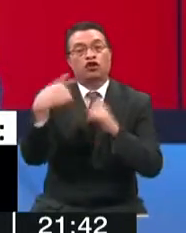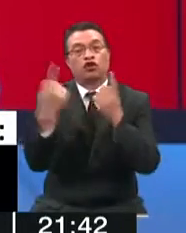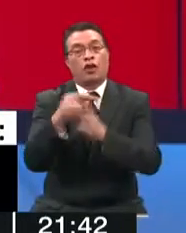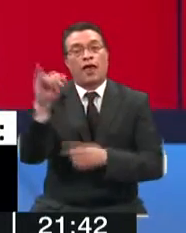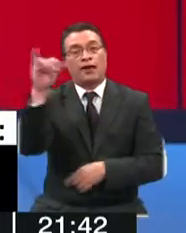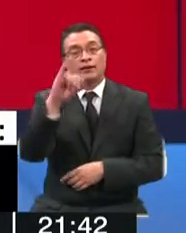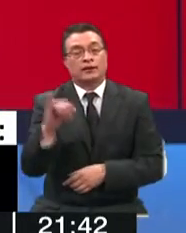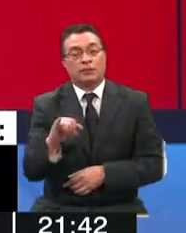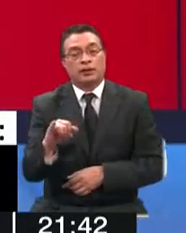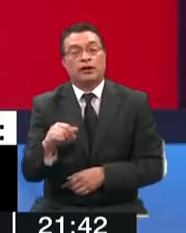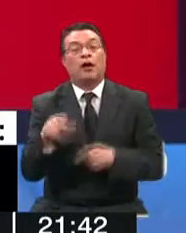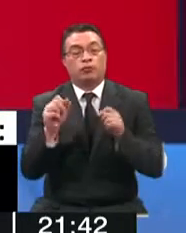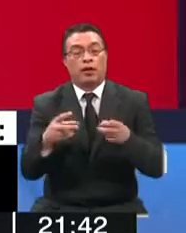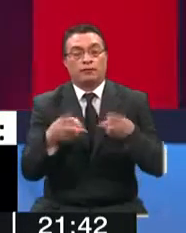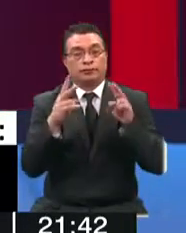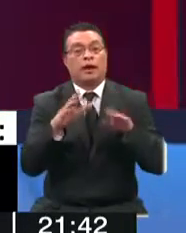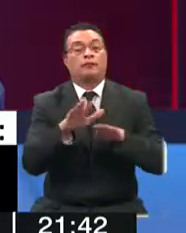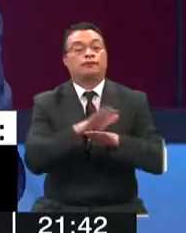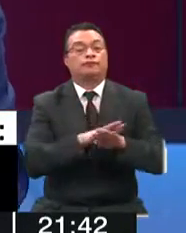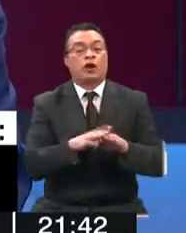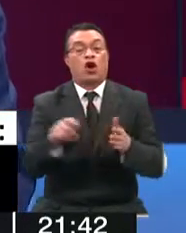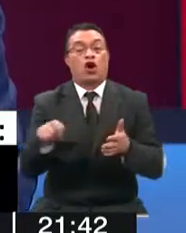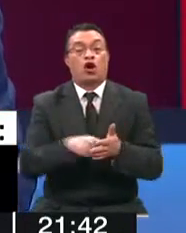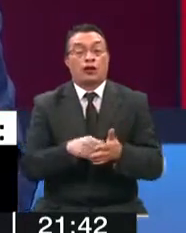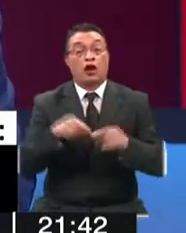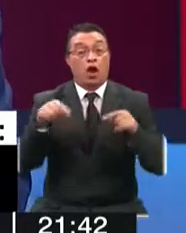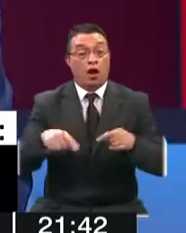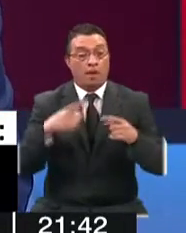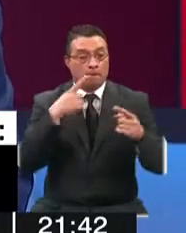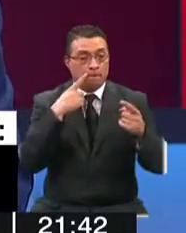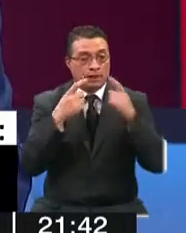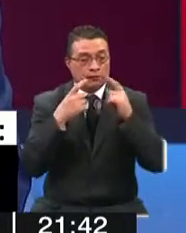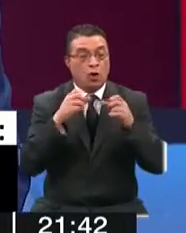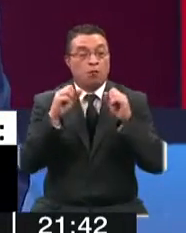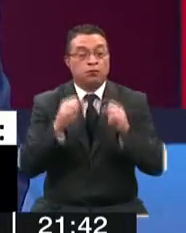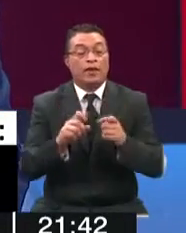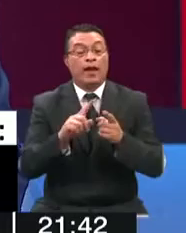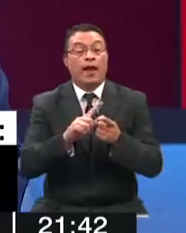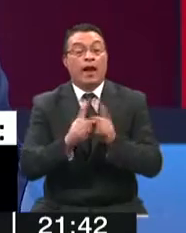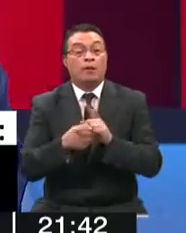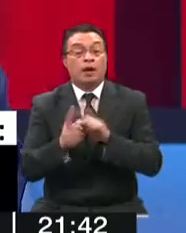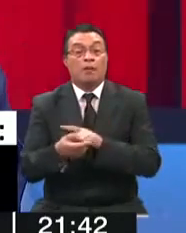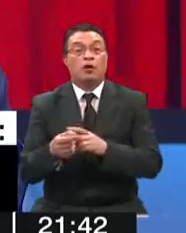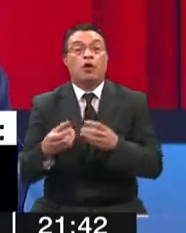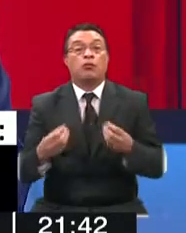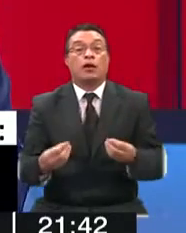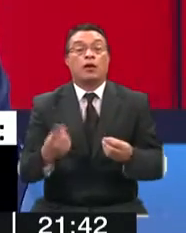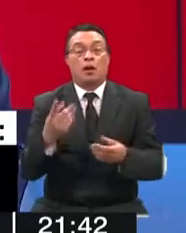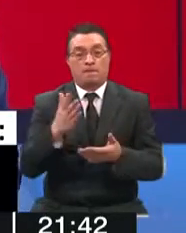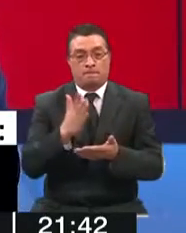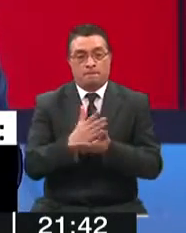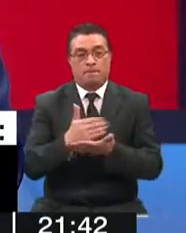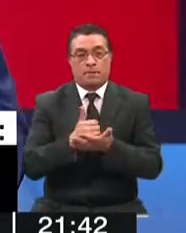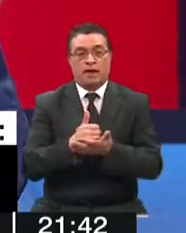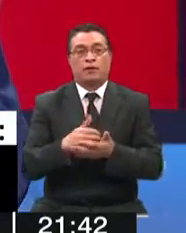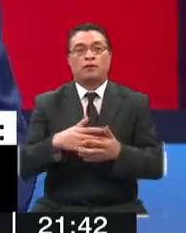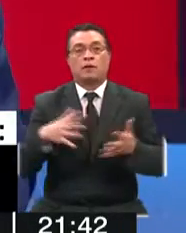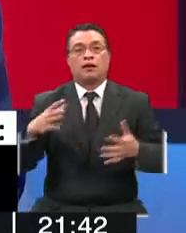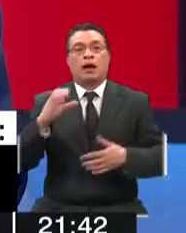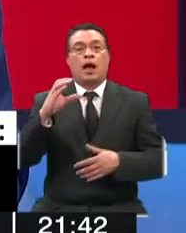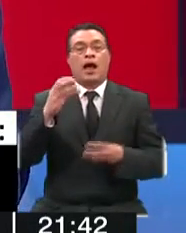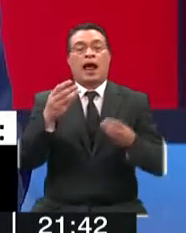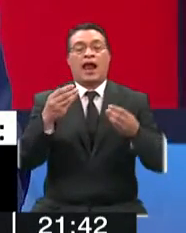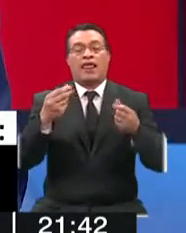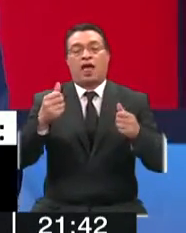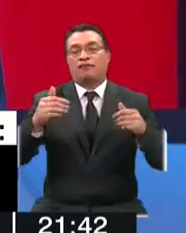conjunto, permita la protección de los contratos. ¿Cuál es el riesgo hoy día para los que se pueden cambiar, que se están cambiando eventualmente a planes que son de inferior calidad que los que